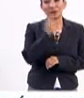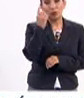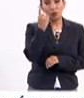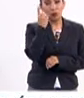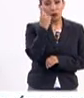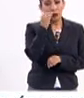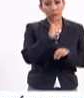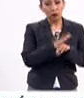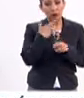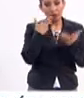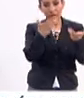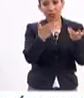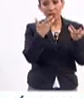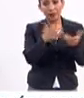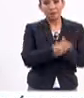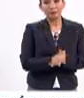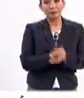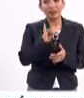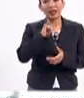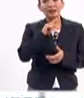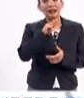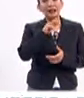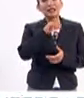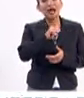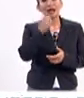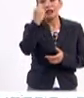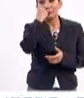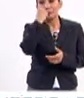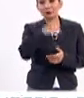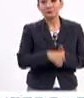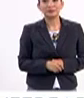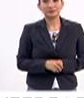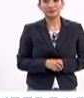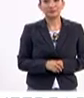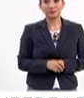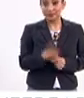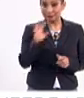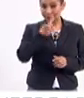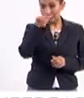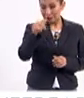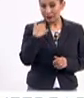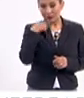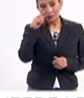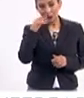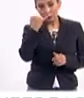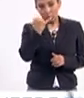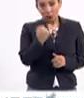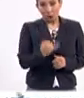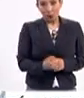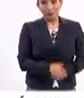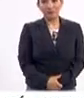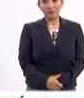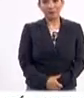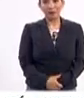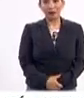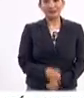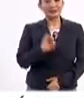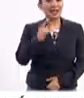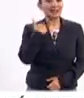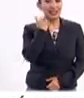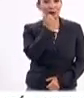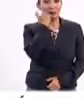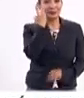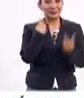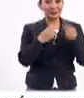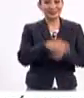muy codiciada es ingeniería en alimentación. Así que al ratito ya me van a ver muy flaca, ¿eh? Mis exalumnos vienen muy